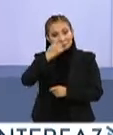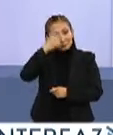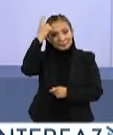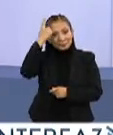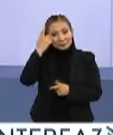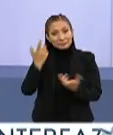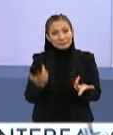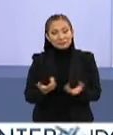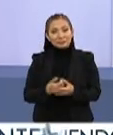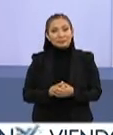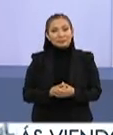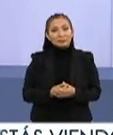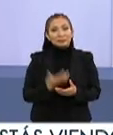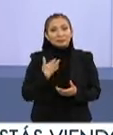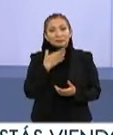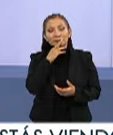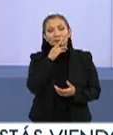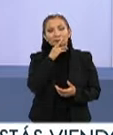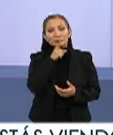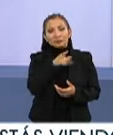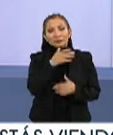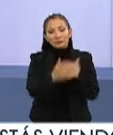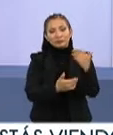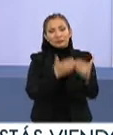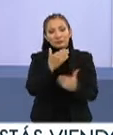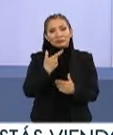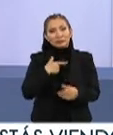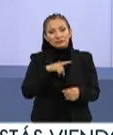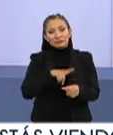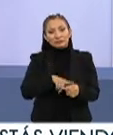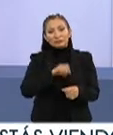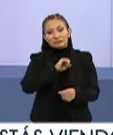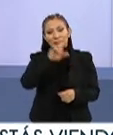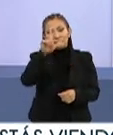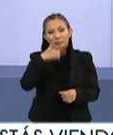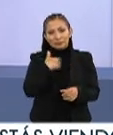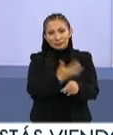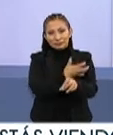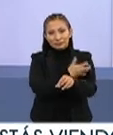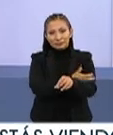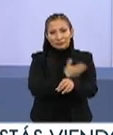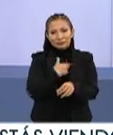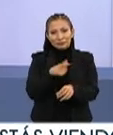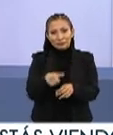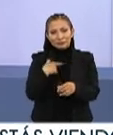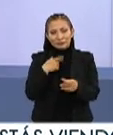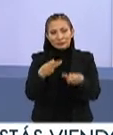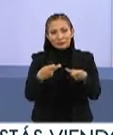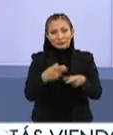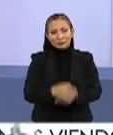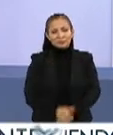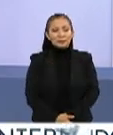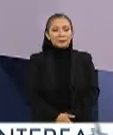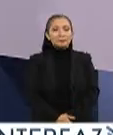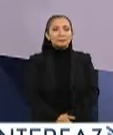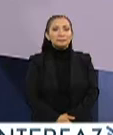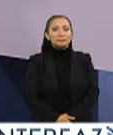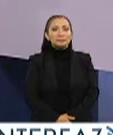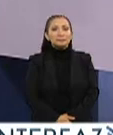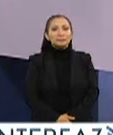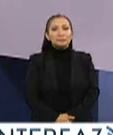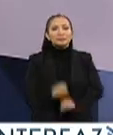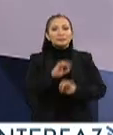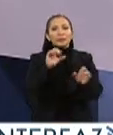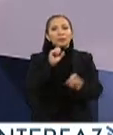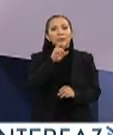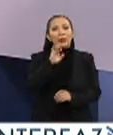facilite tener un mejor desarrollo en lo profesional. Acompáñenos, esto le tenemos preparado.